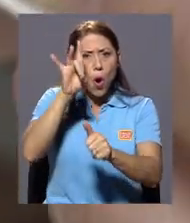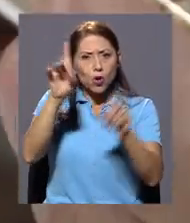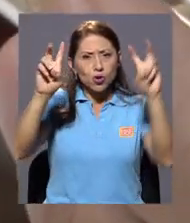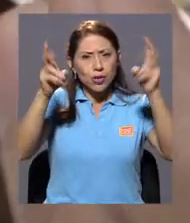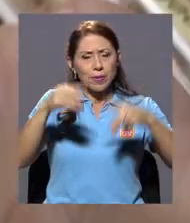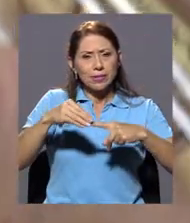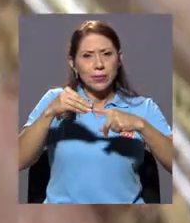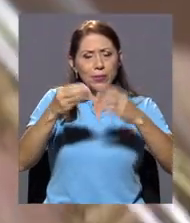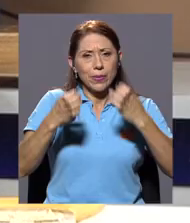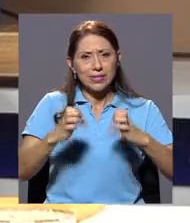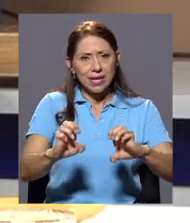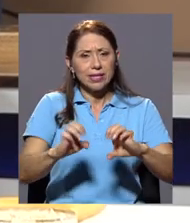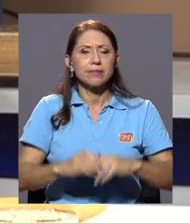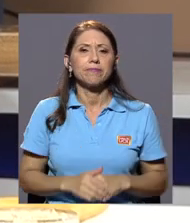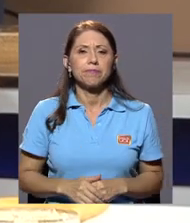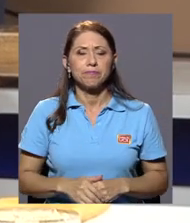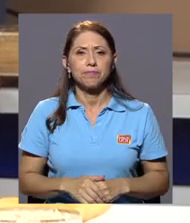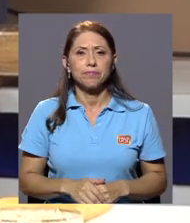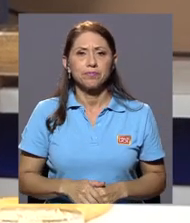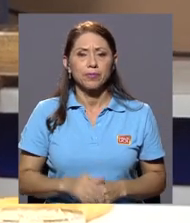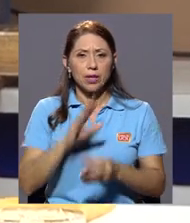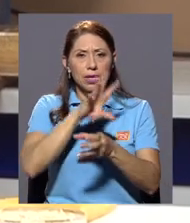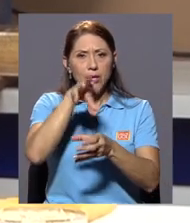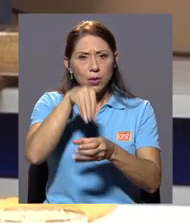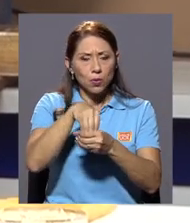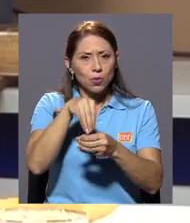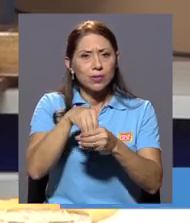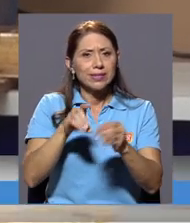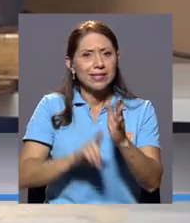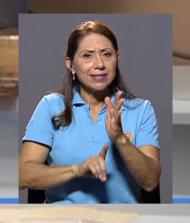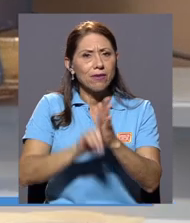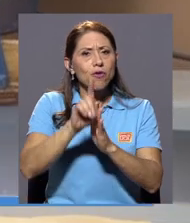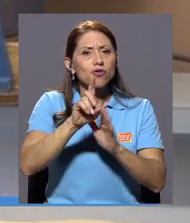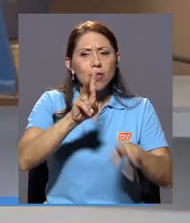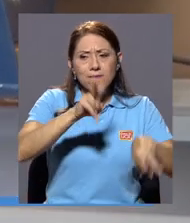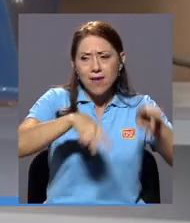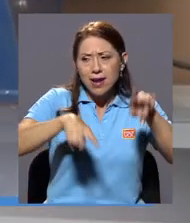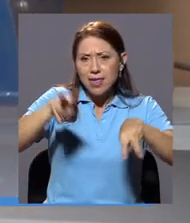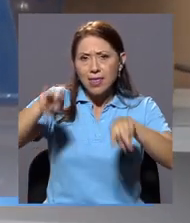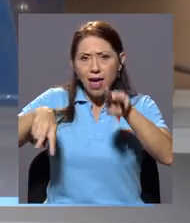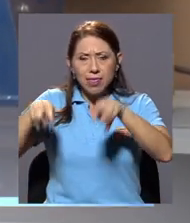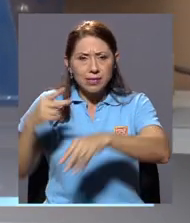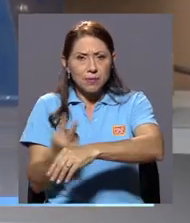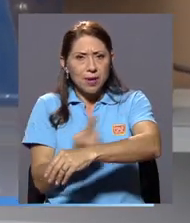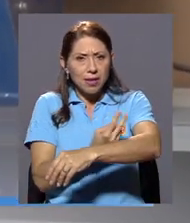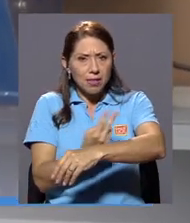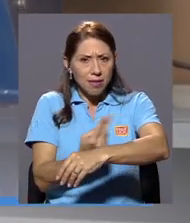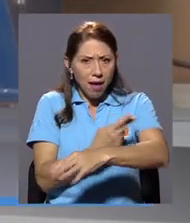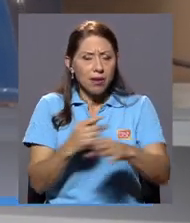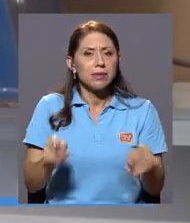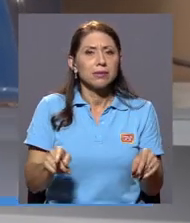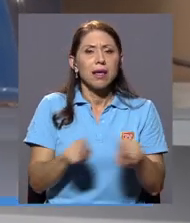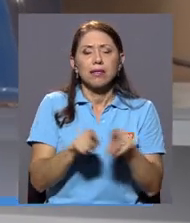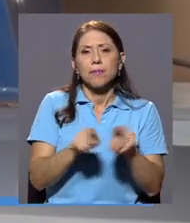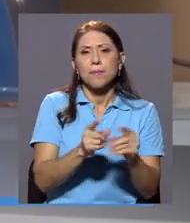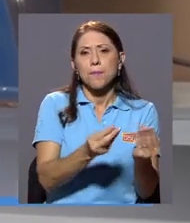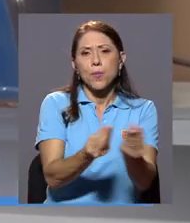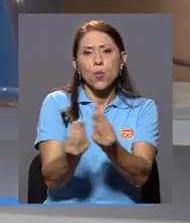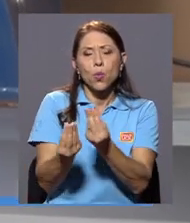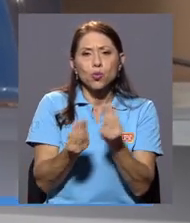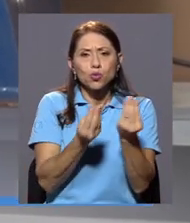estratégicos. Incluyen el desarrollo de variedades vegetales, la producción de